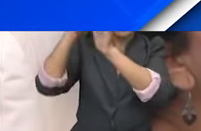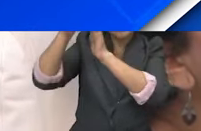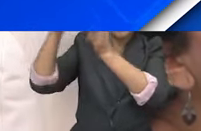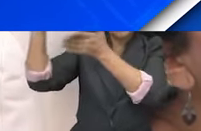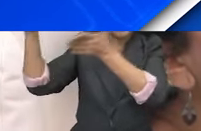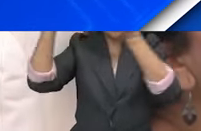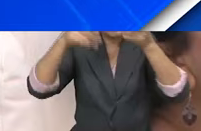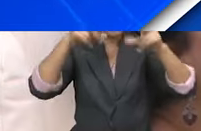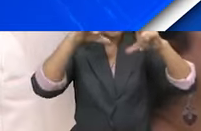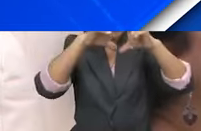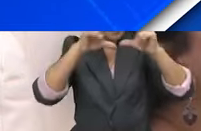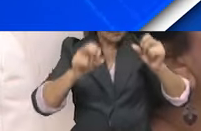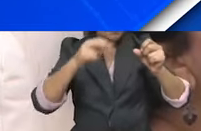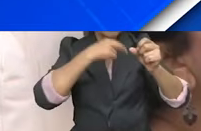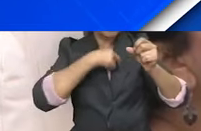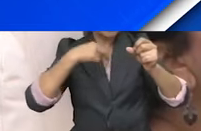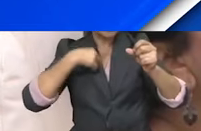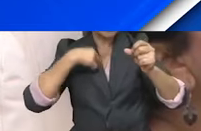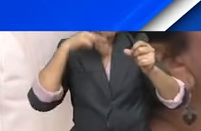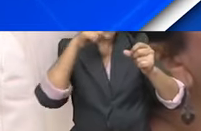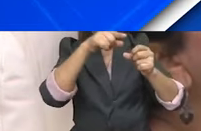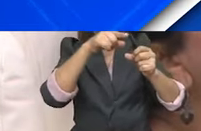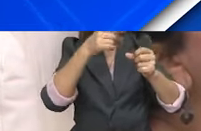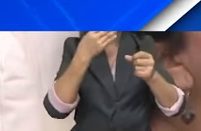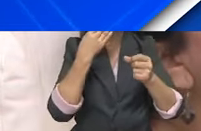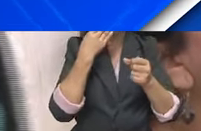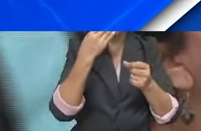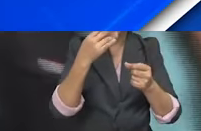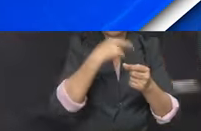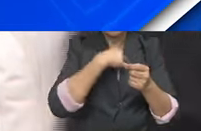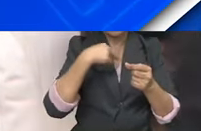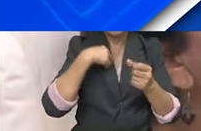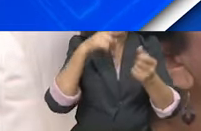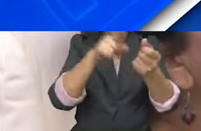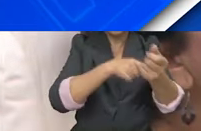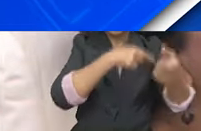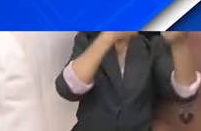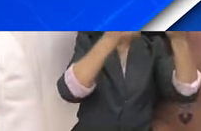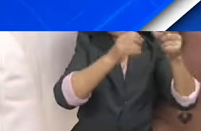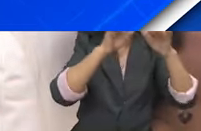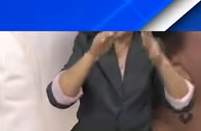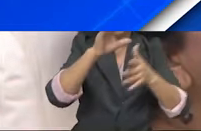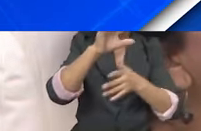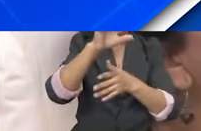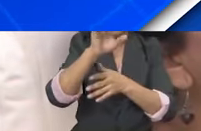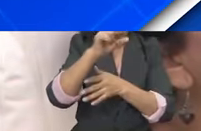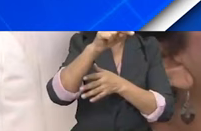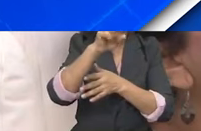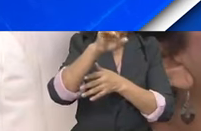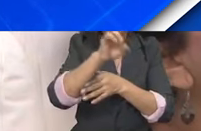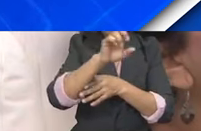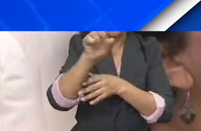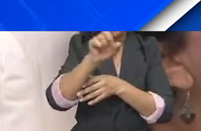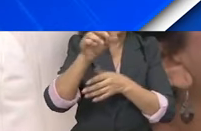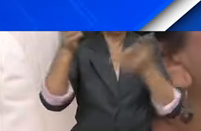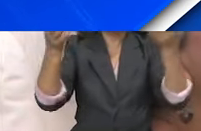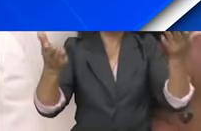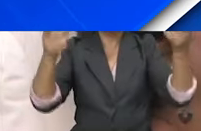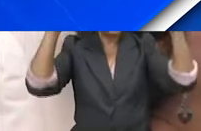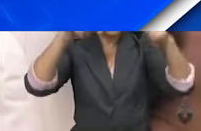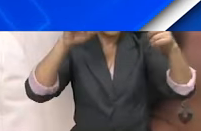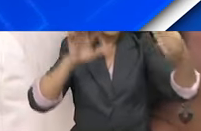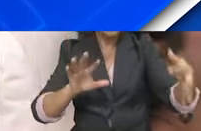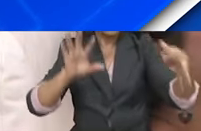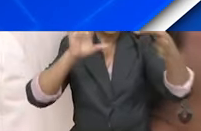que actualmente realiza exitosamente nuestra hermana y hermanos de CETREC, sino que ahora se